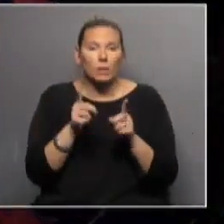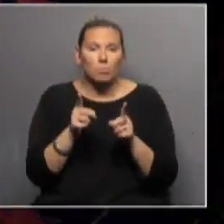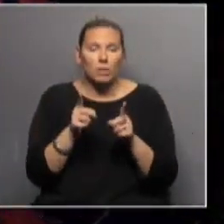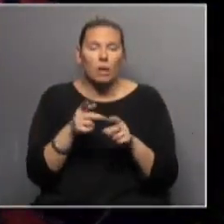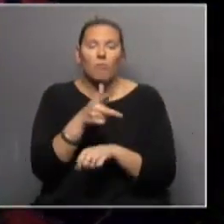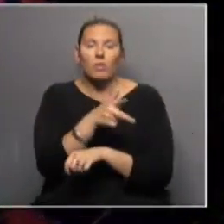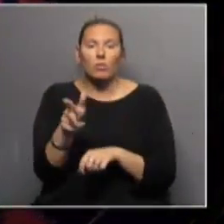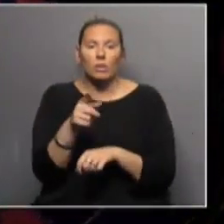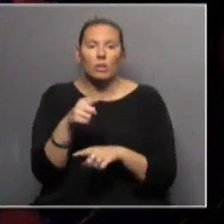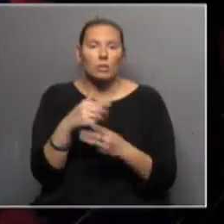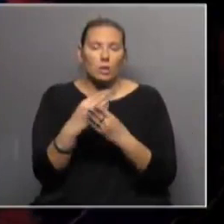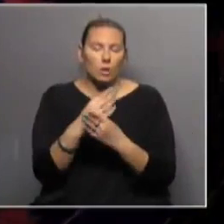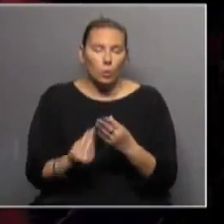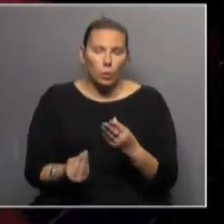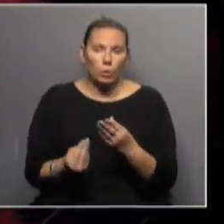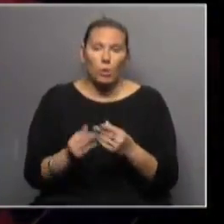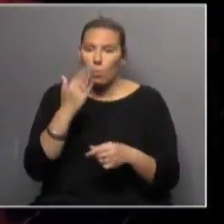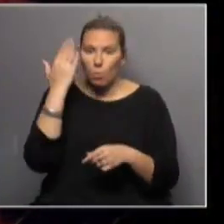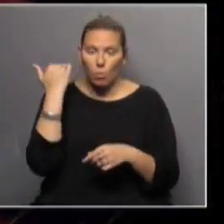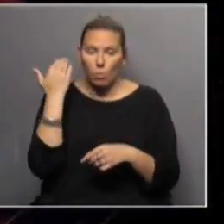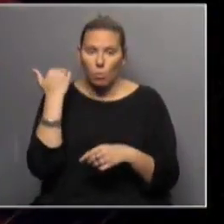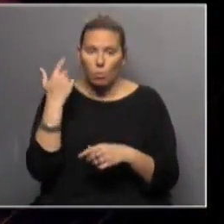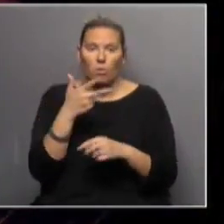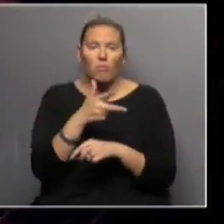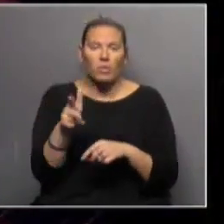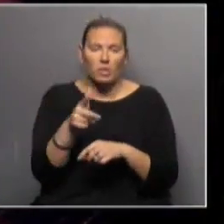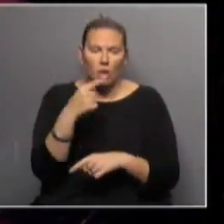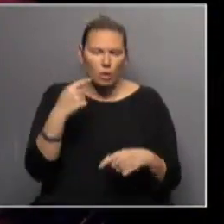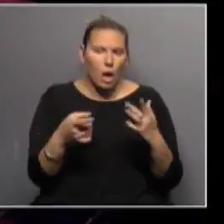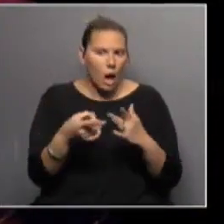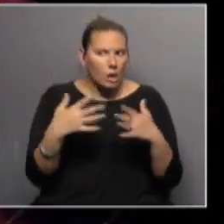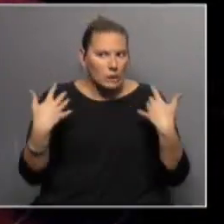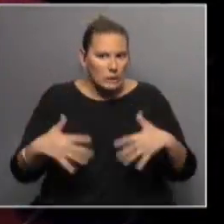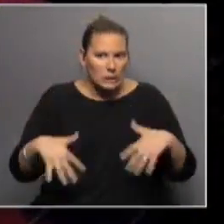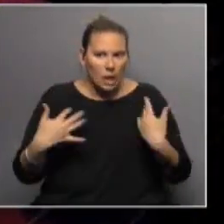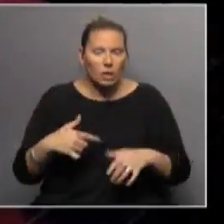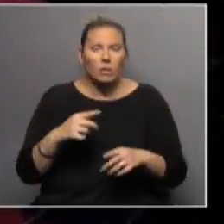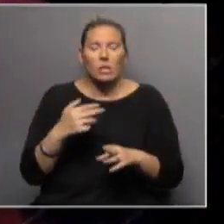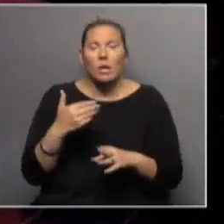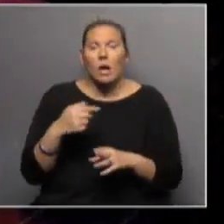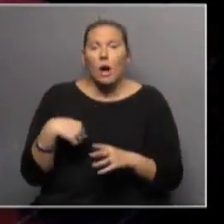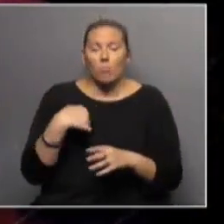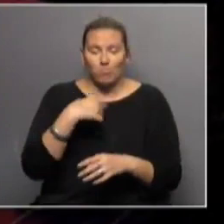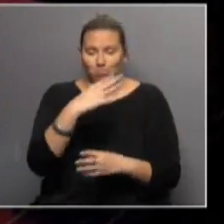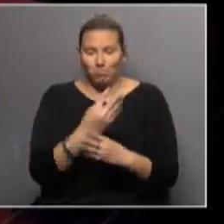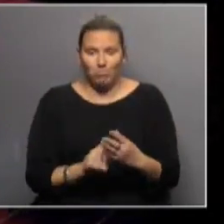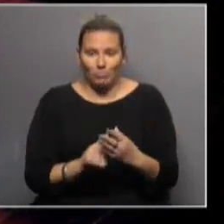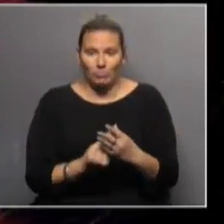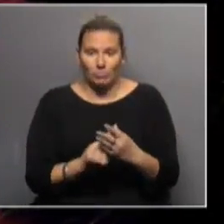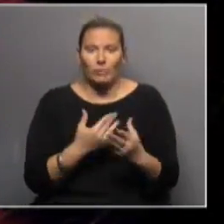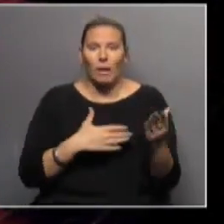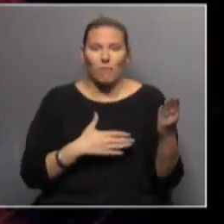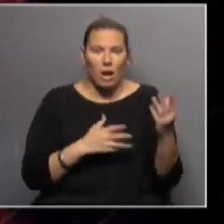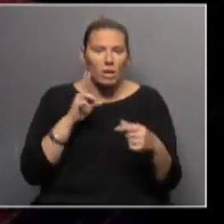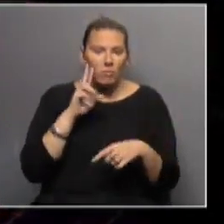Mi Ausencia, porque se han despachado últimamente con varios videoclips de mucha calidad. Y Mi Ausencia es este en el que bailan, vamos a